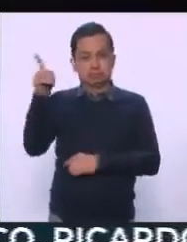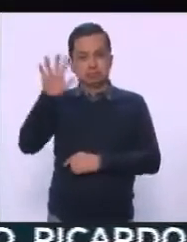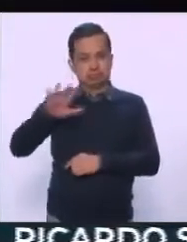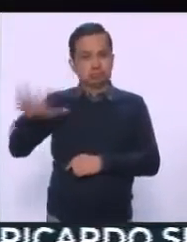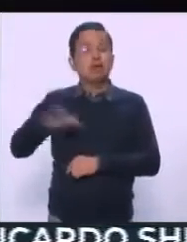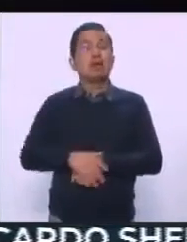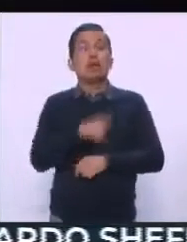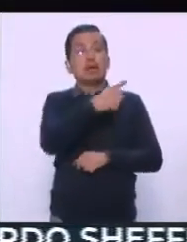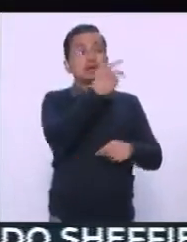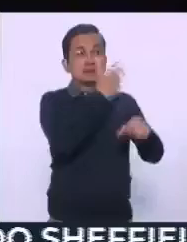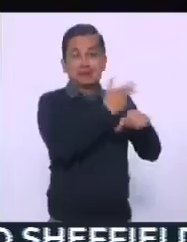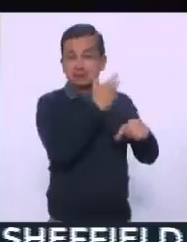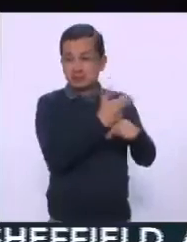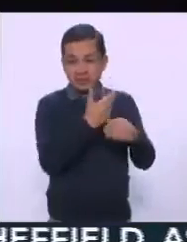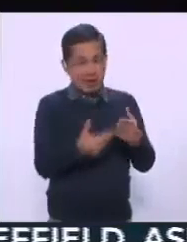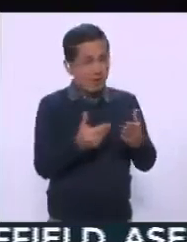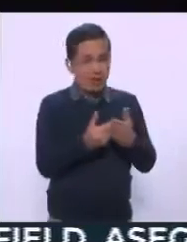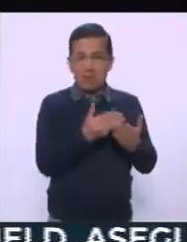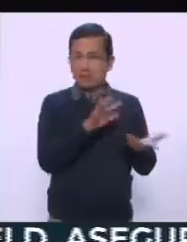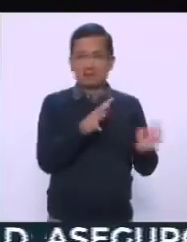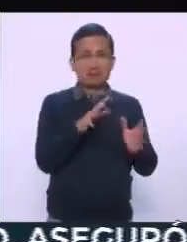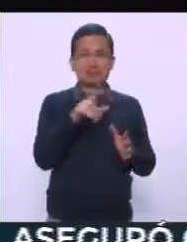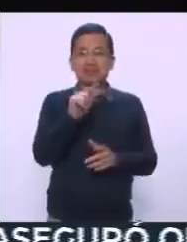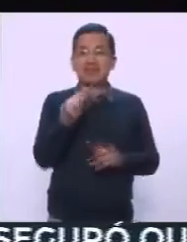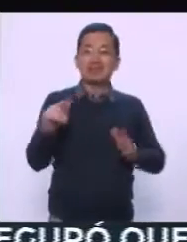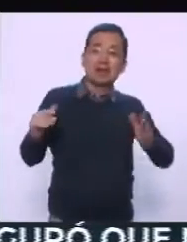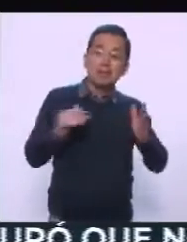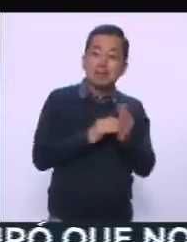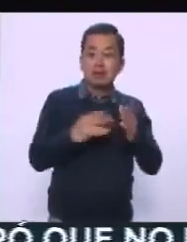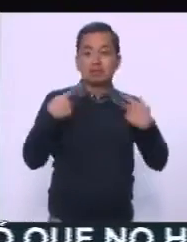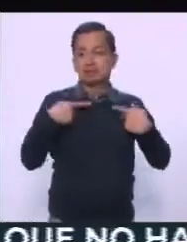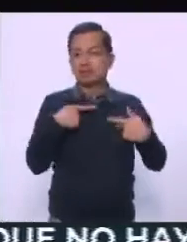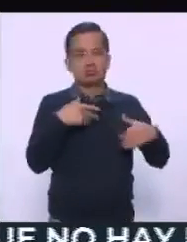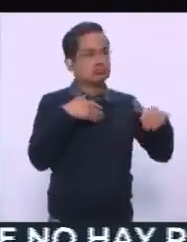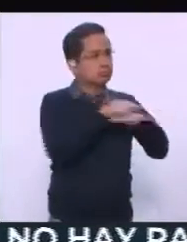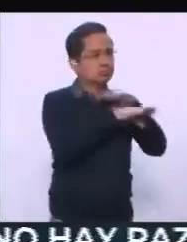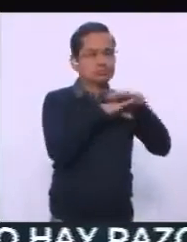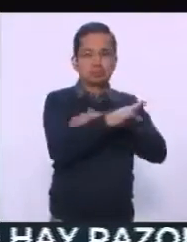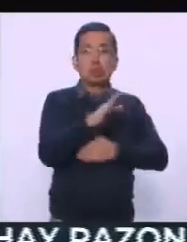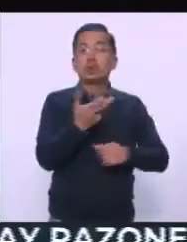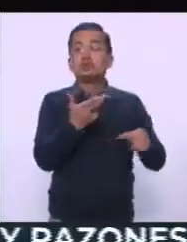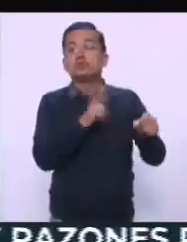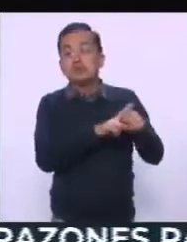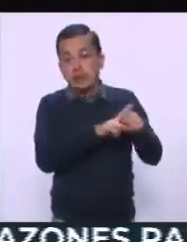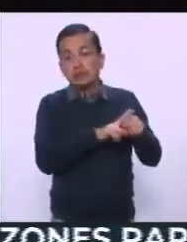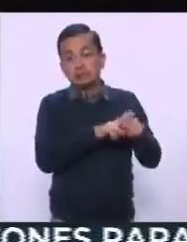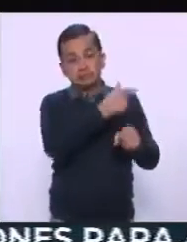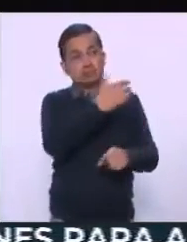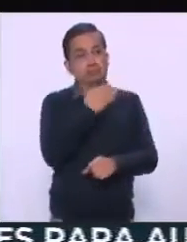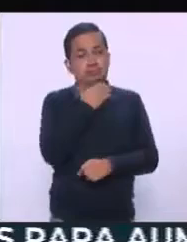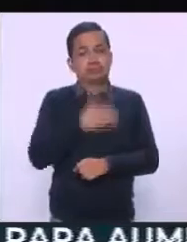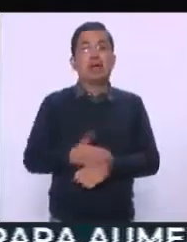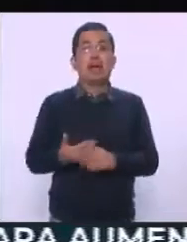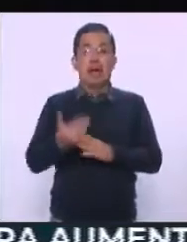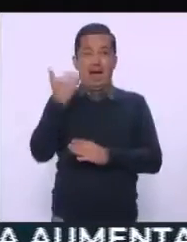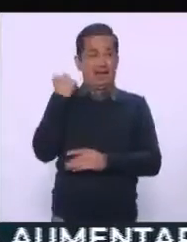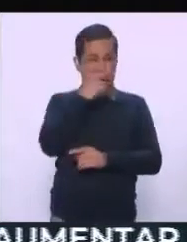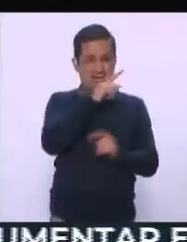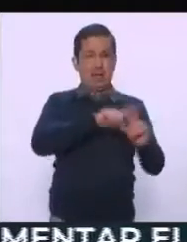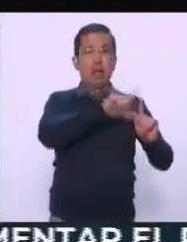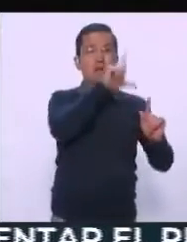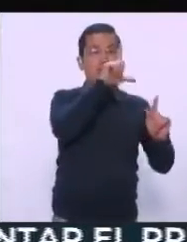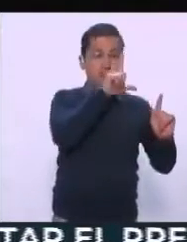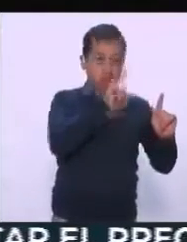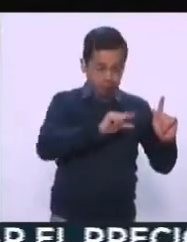hospitalizaciones récord, ¿no? Está ya llegando a 70,000 hospitalizaciones, cuando en sus dos, picos anteriores había